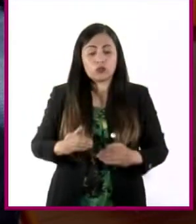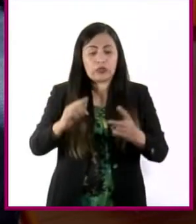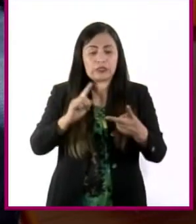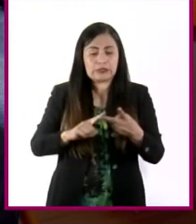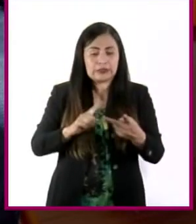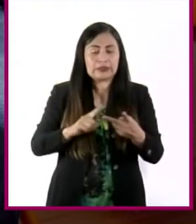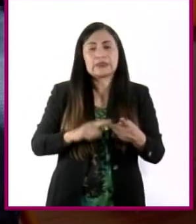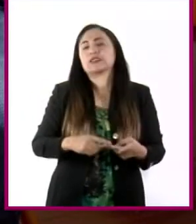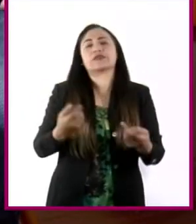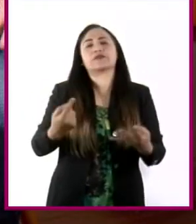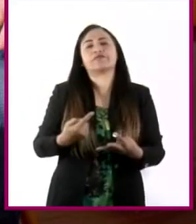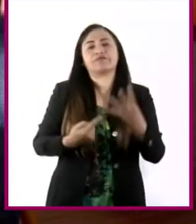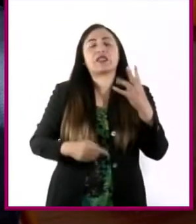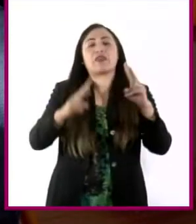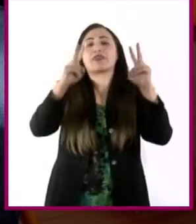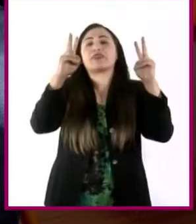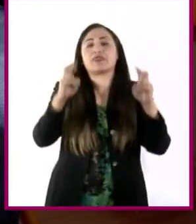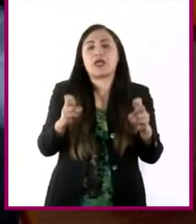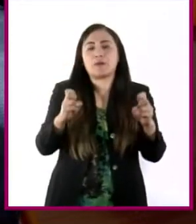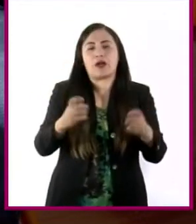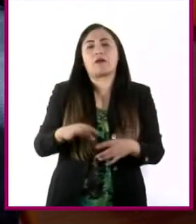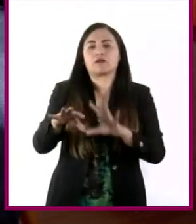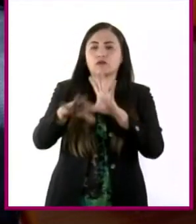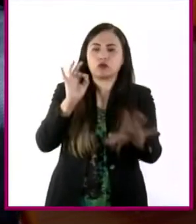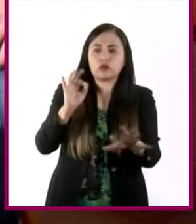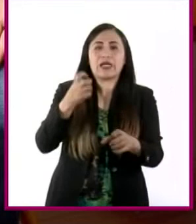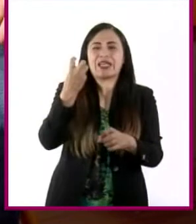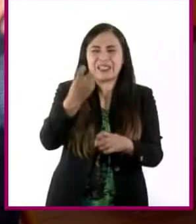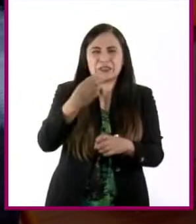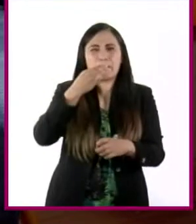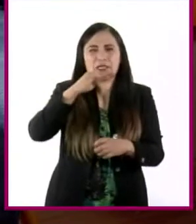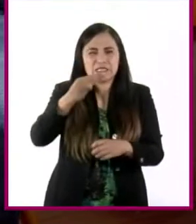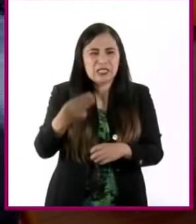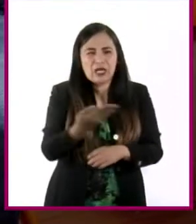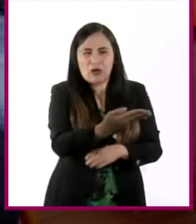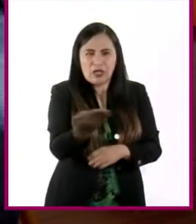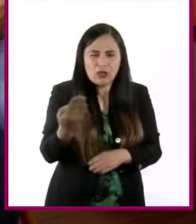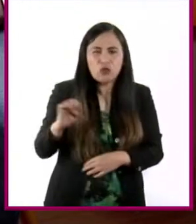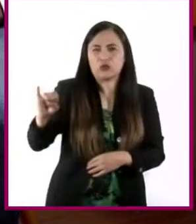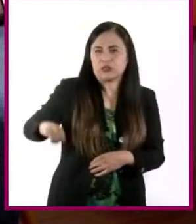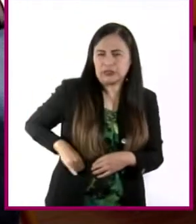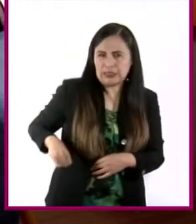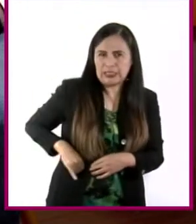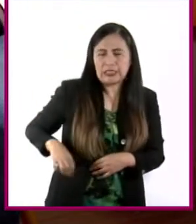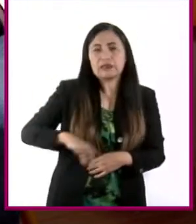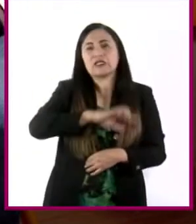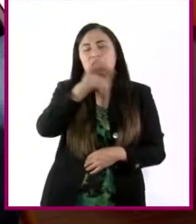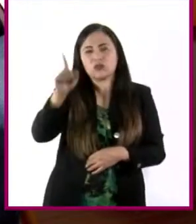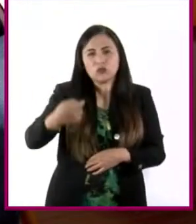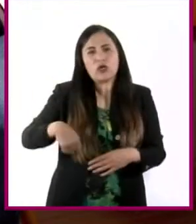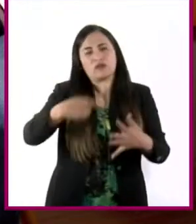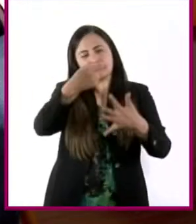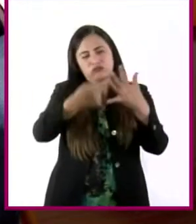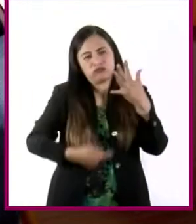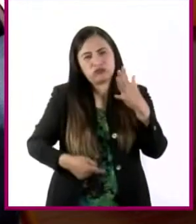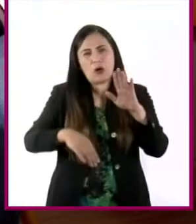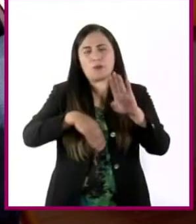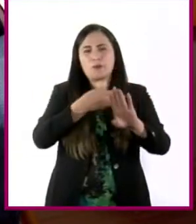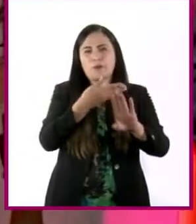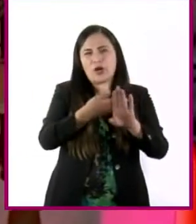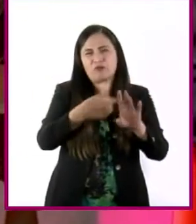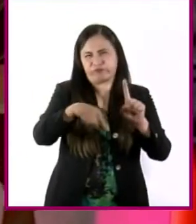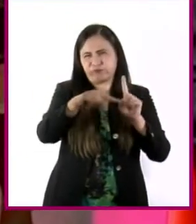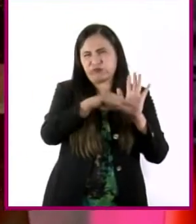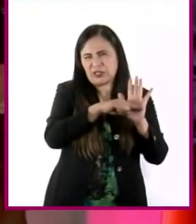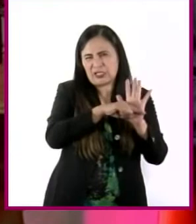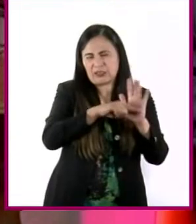significa comunicar a su audiencia cómo y por qué su mensaje se relaciona con ella y cómo la afecta. Al finalizar esta parte, el orador